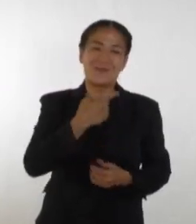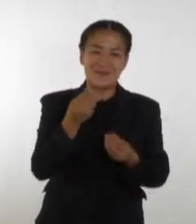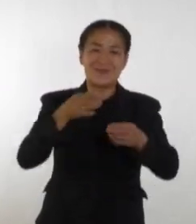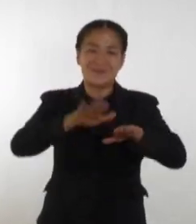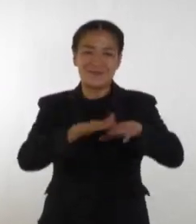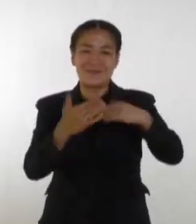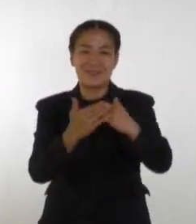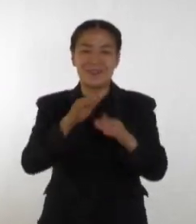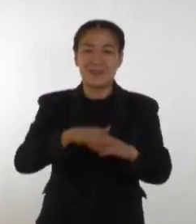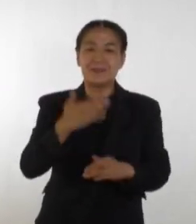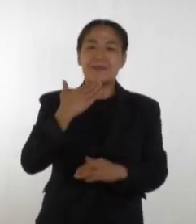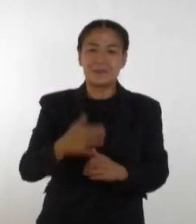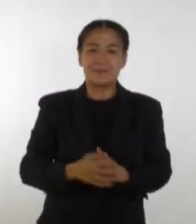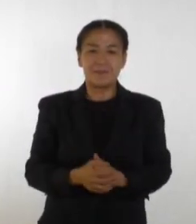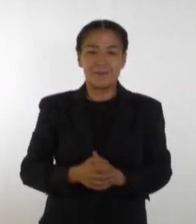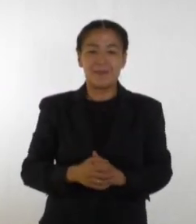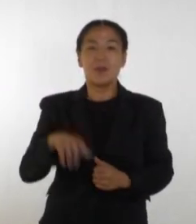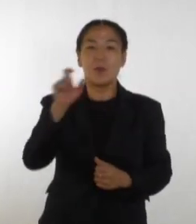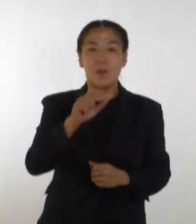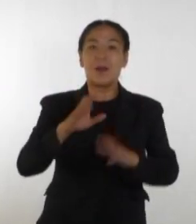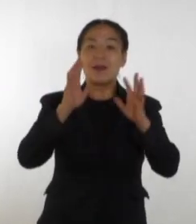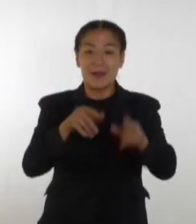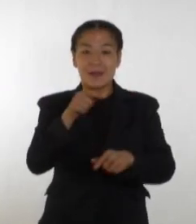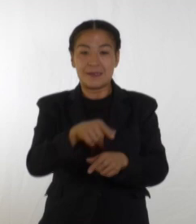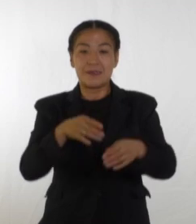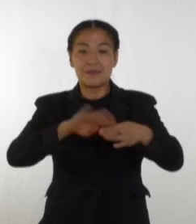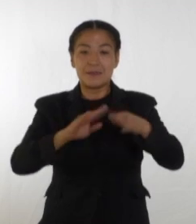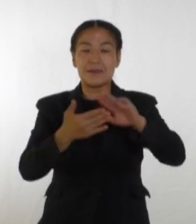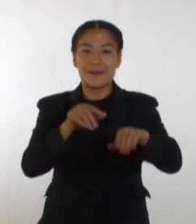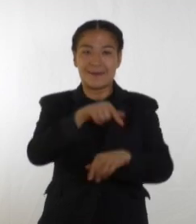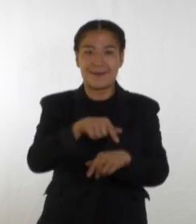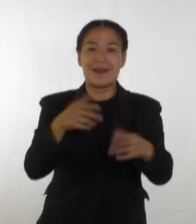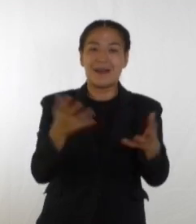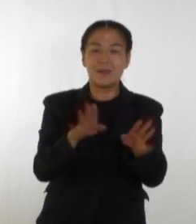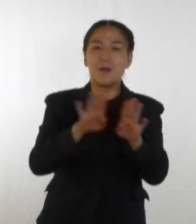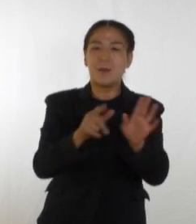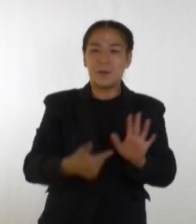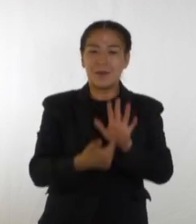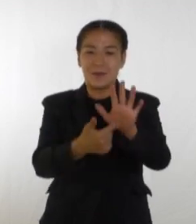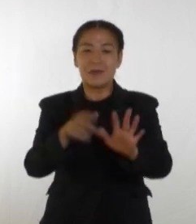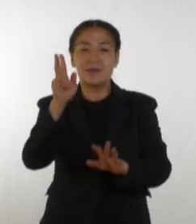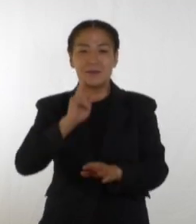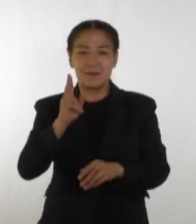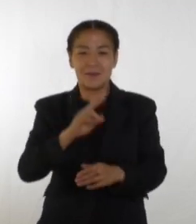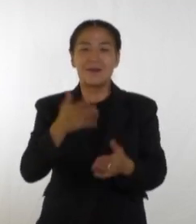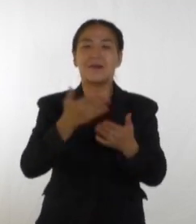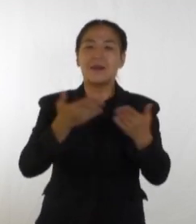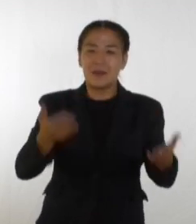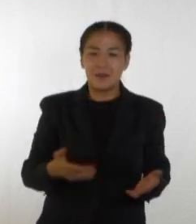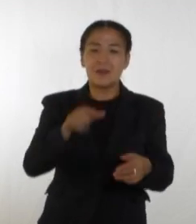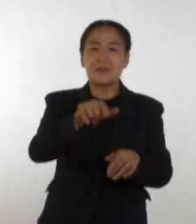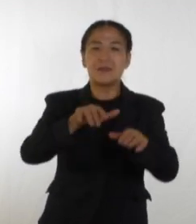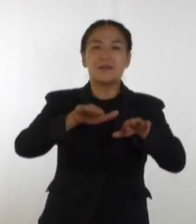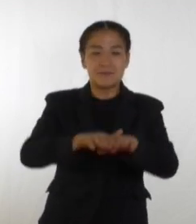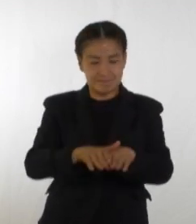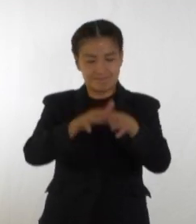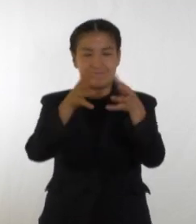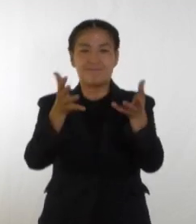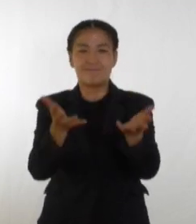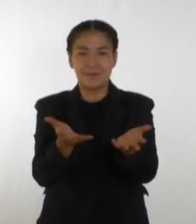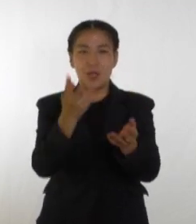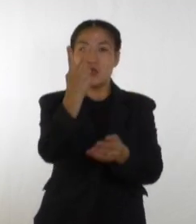Lo disfruto mucho. Muy bien. Una vez que realizamos estos pasos que Dimara nos acaba de ilustrar, ahora tenemos que